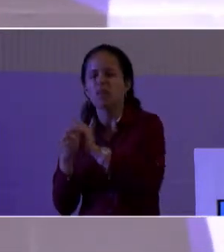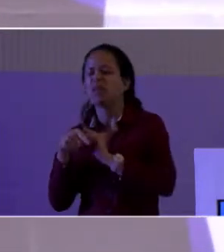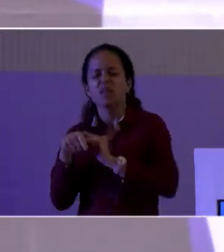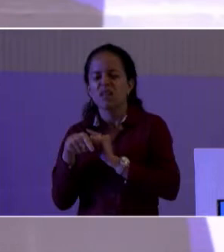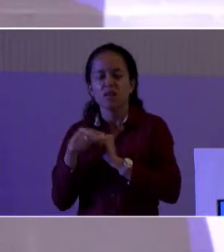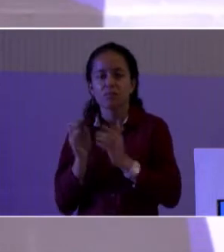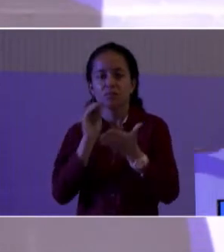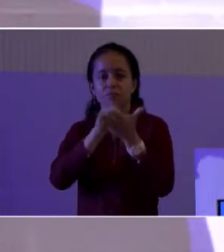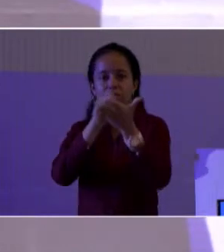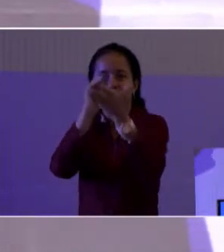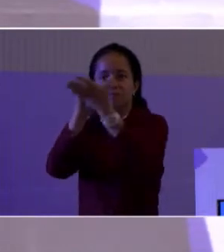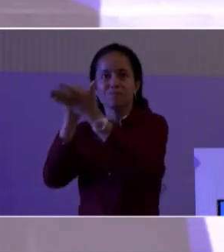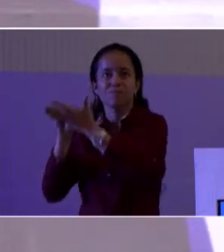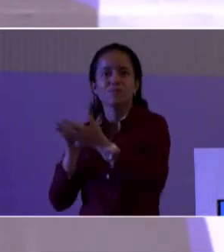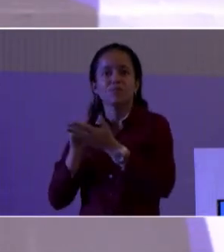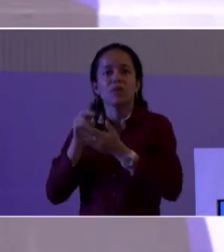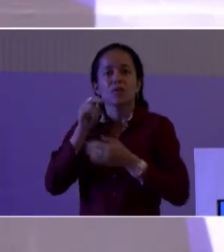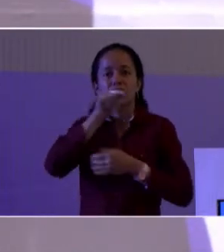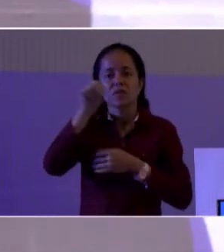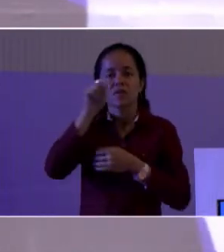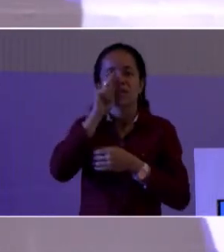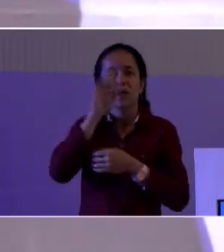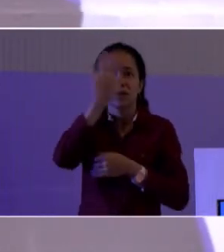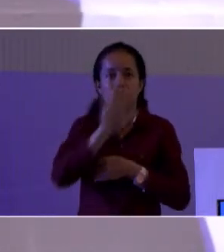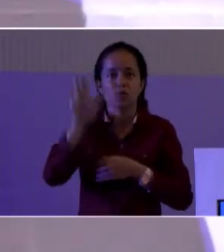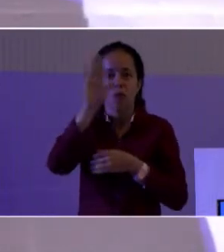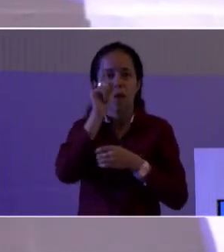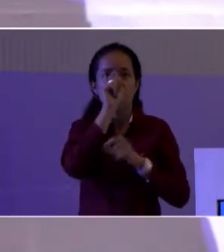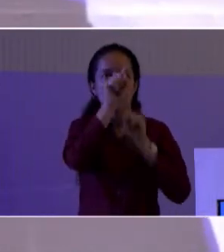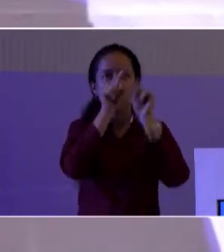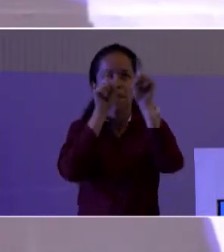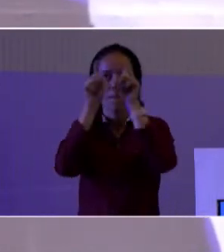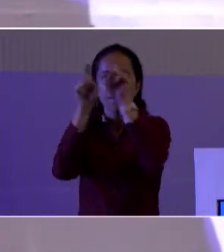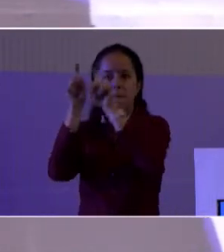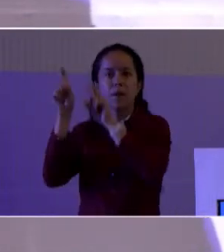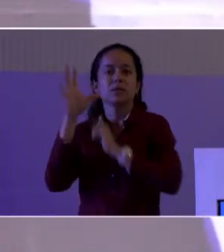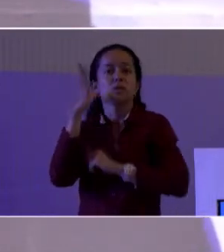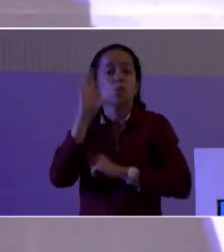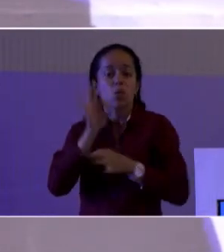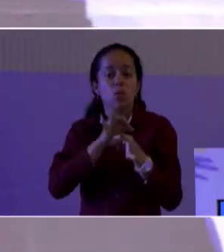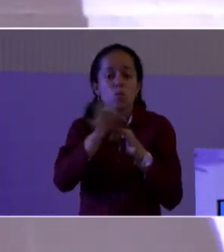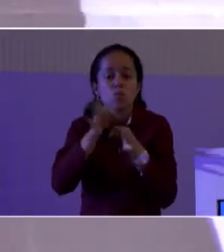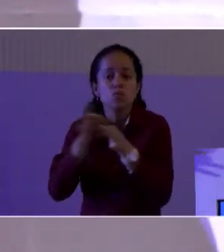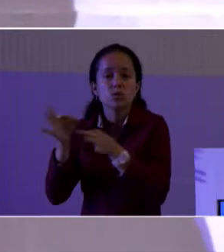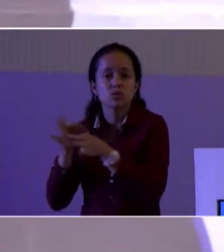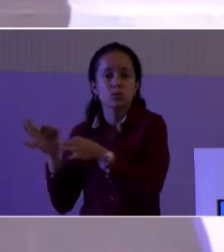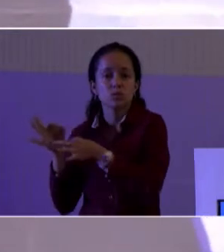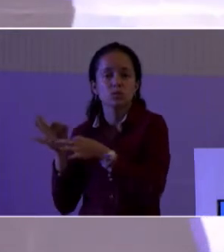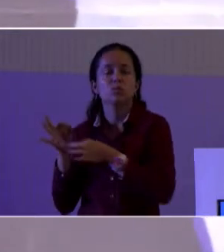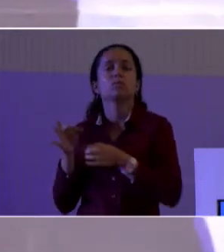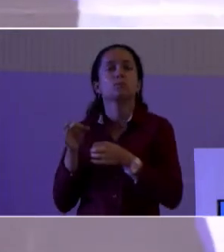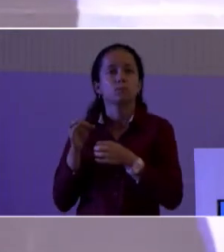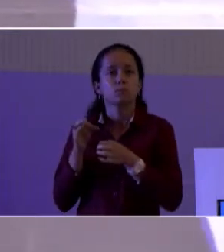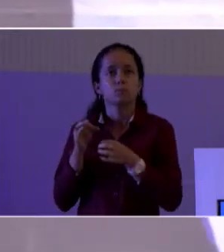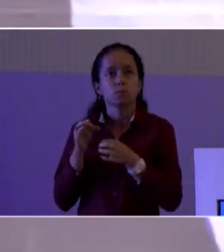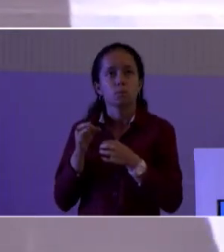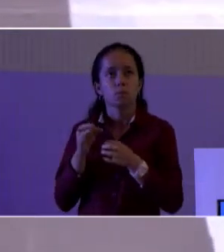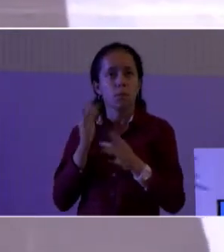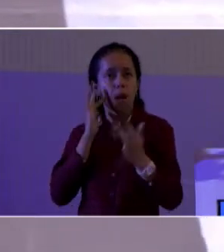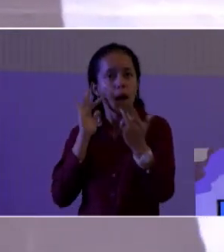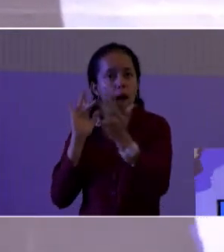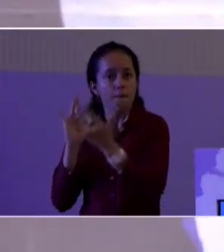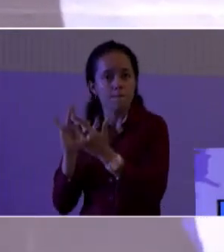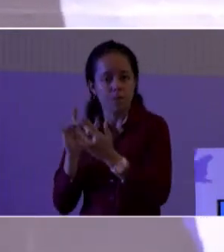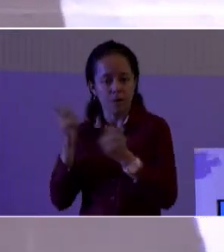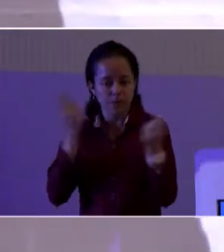de municipios a nivel nacional. Queremos llegar al menos a 50 municipios con iniciativas pertinentes. La